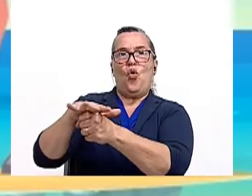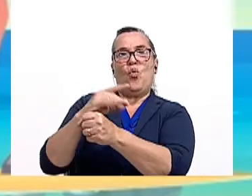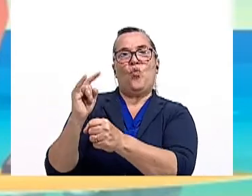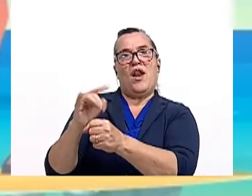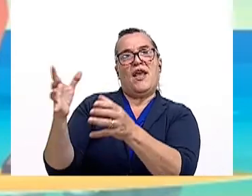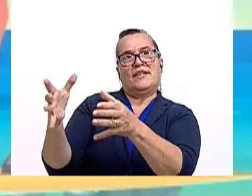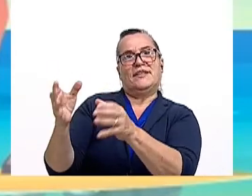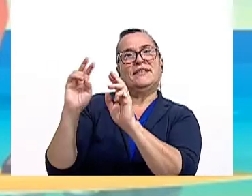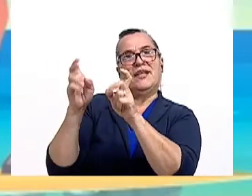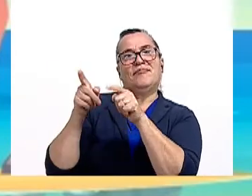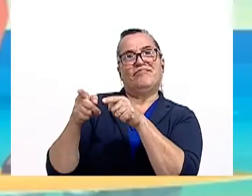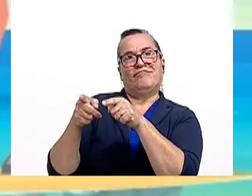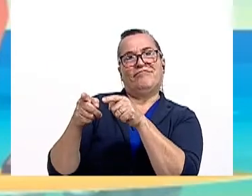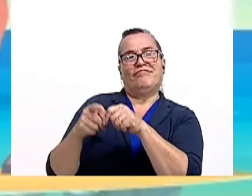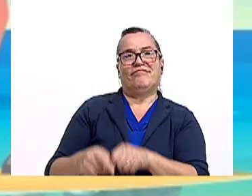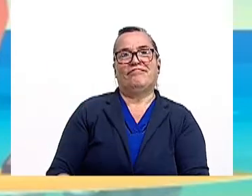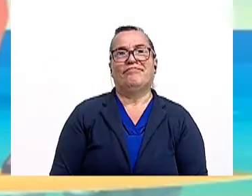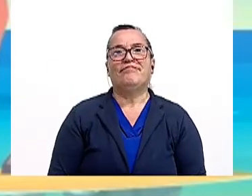isla.